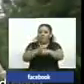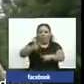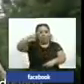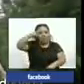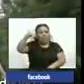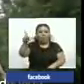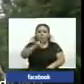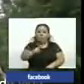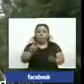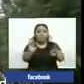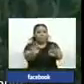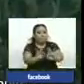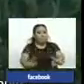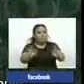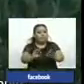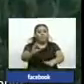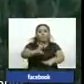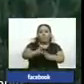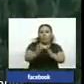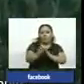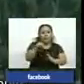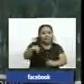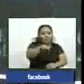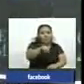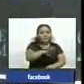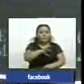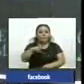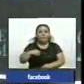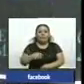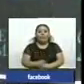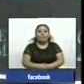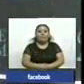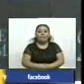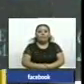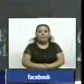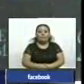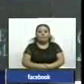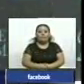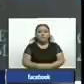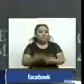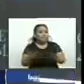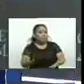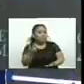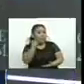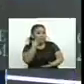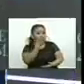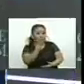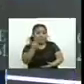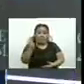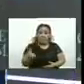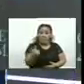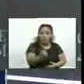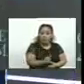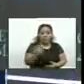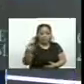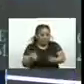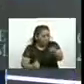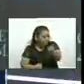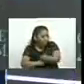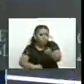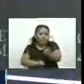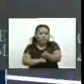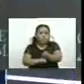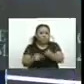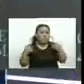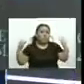por una cultura más limpia en las familias salvadoreñas. Tenemos que ver una manera de cómo todo ser humano tiene que ser partícipe en esto. No